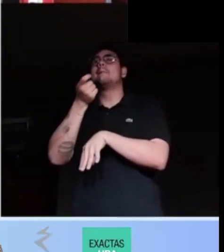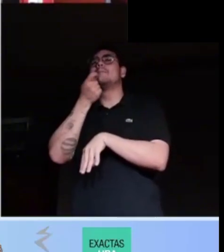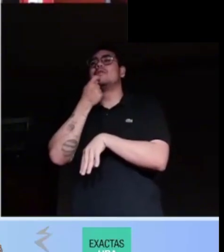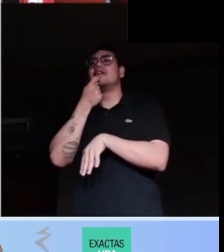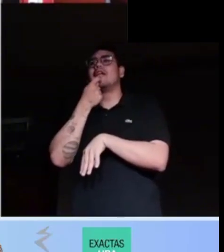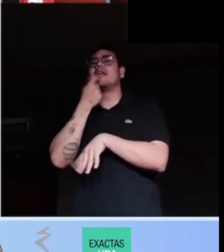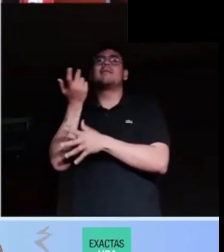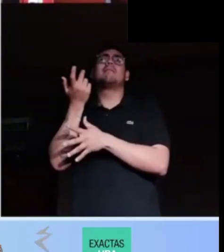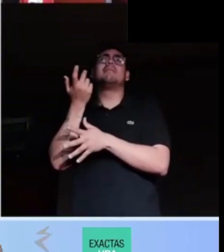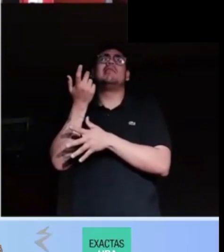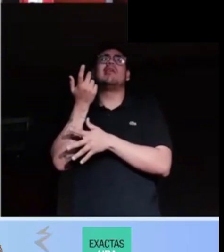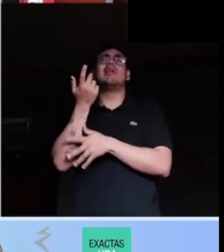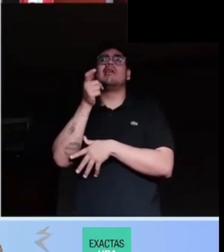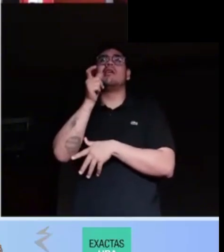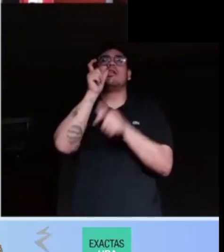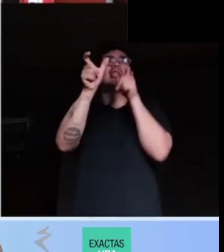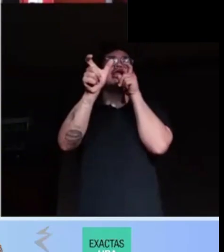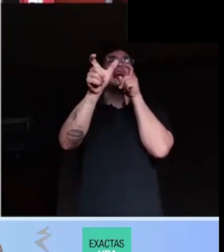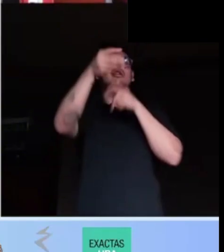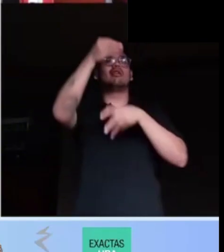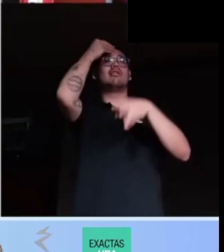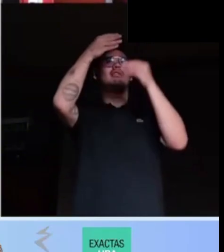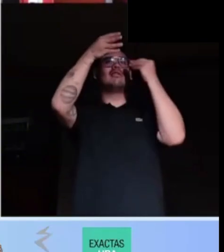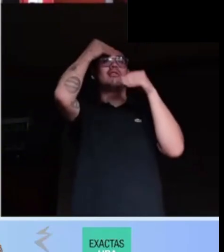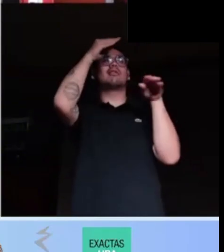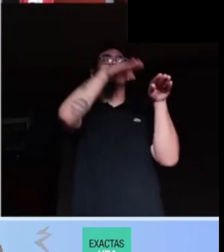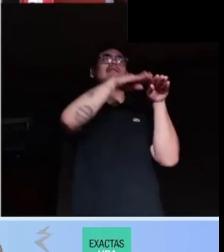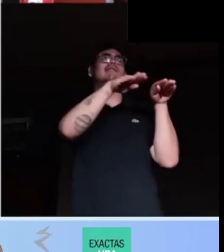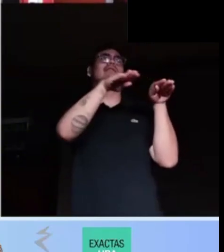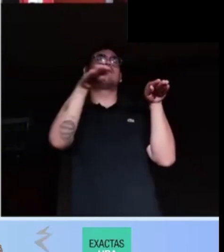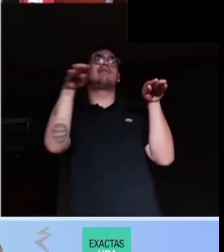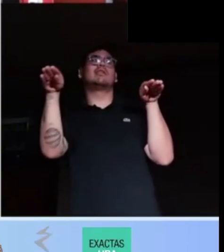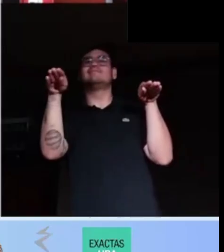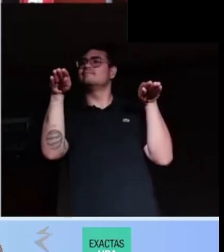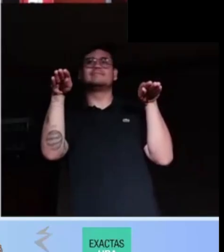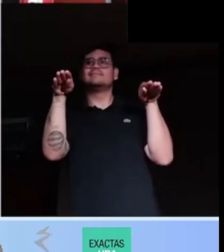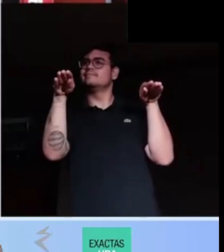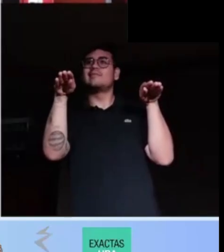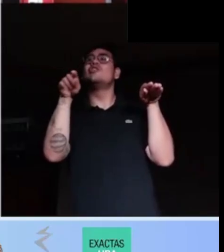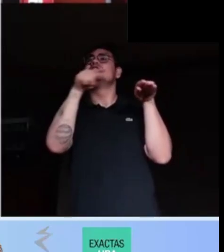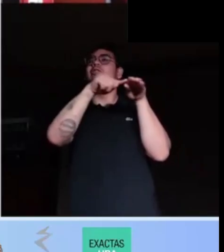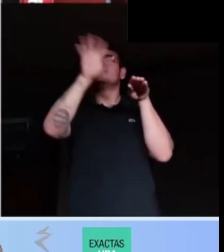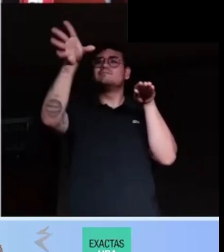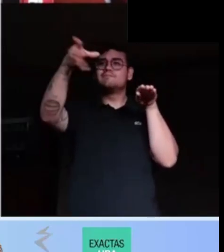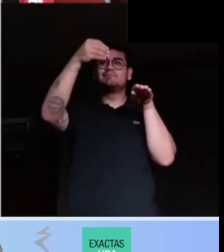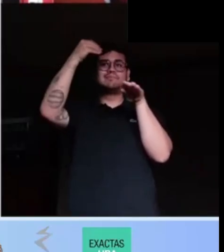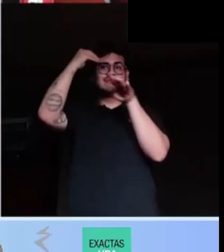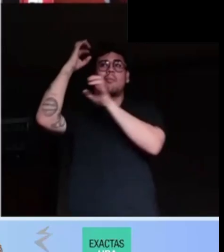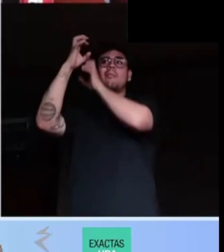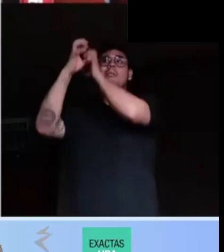más abstracto, que es lo que hacemos justamente los estudiantes oyentes cuando empezamos a cursar ciencias.